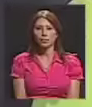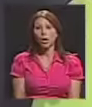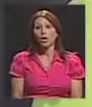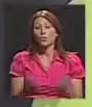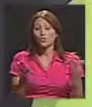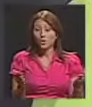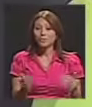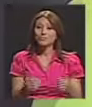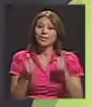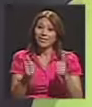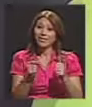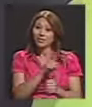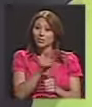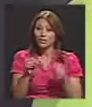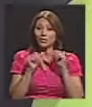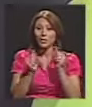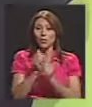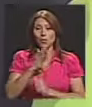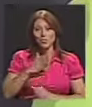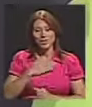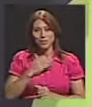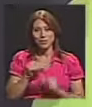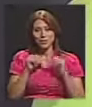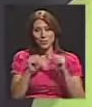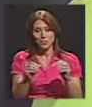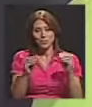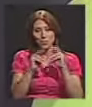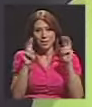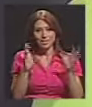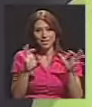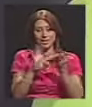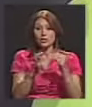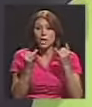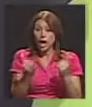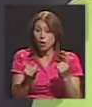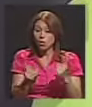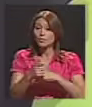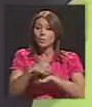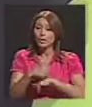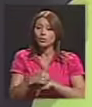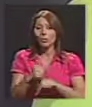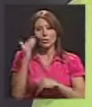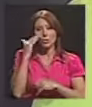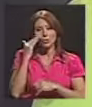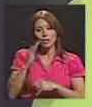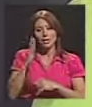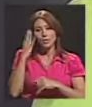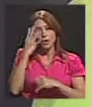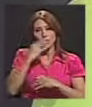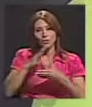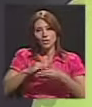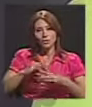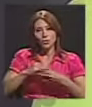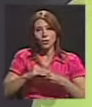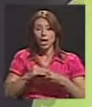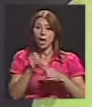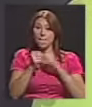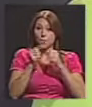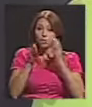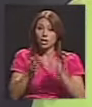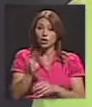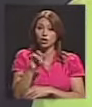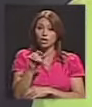puede que guste o que sigue conmigo volvemos con más de nexos ahora un momento de conocer una hermosa historia le cuento que el boxeador timón martínez